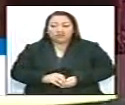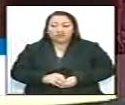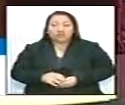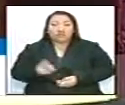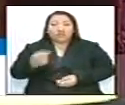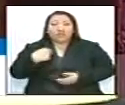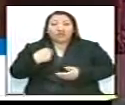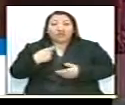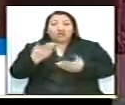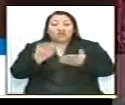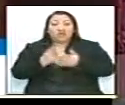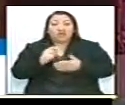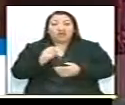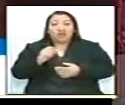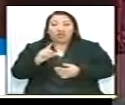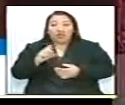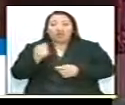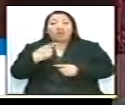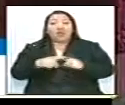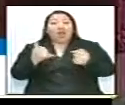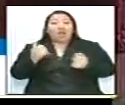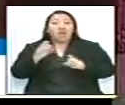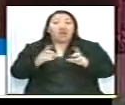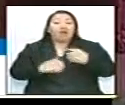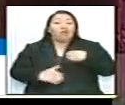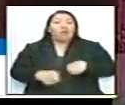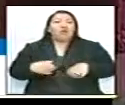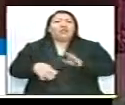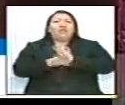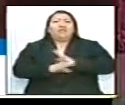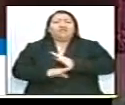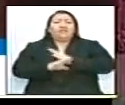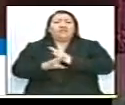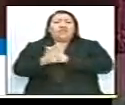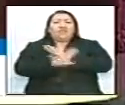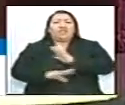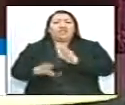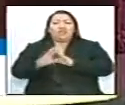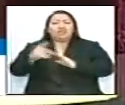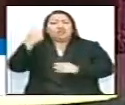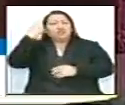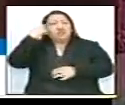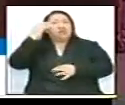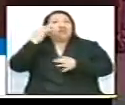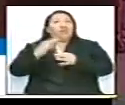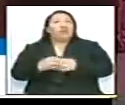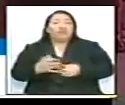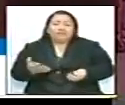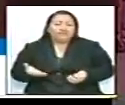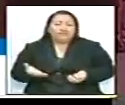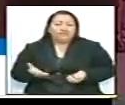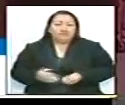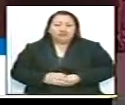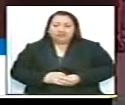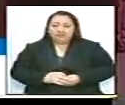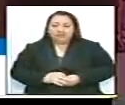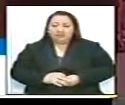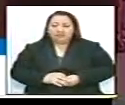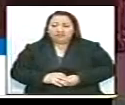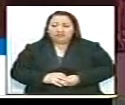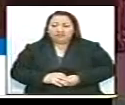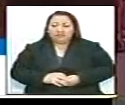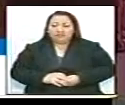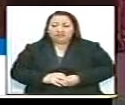dogmática, soy yo, pero hay abogados aquí que defienden el derecho como si fueran dogmas de fe, ¿no? O sea, no sé si tienen que ir a la facultad